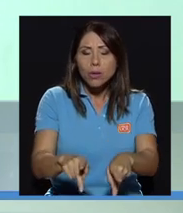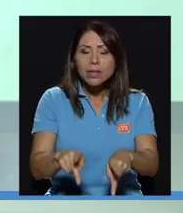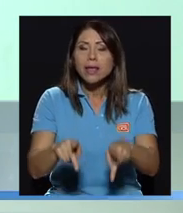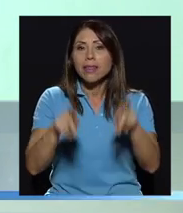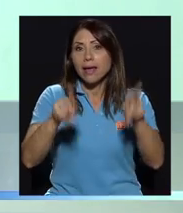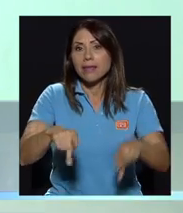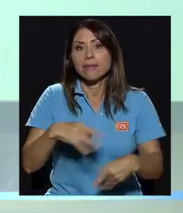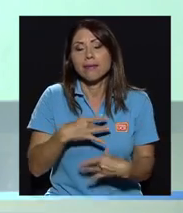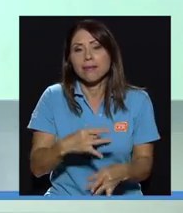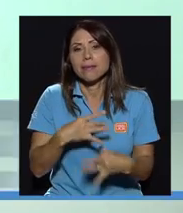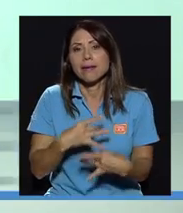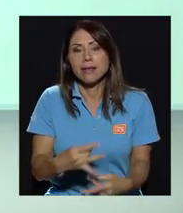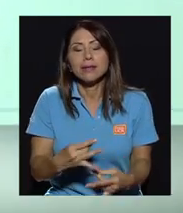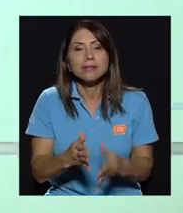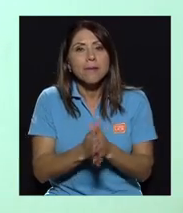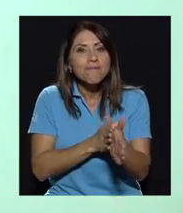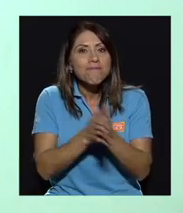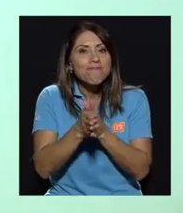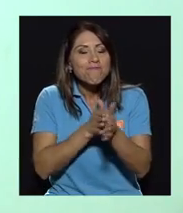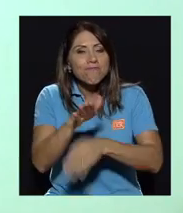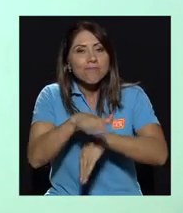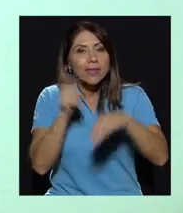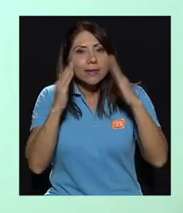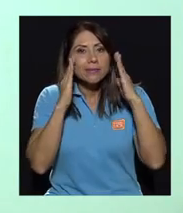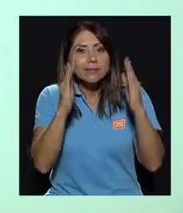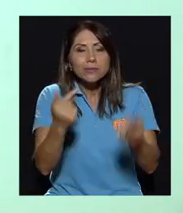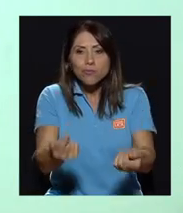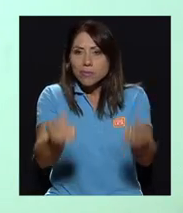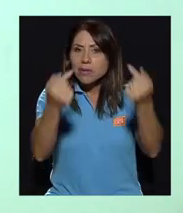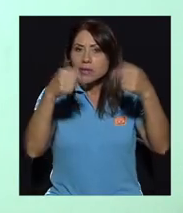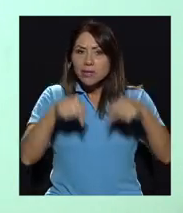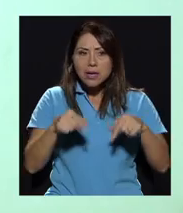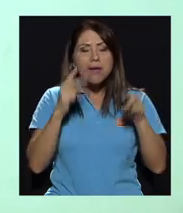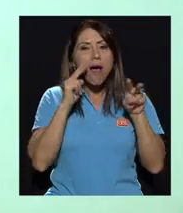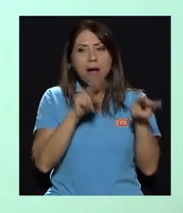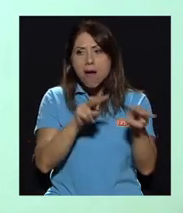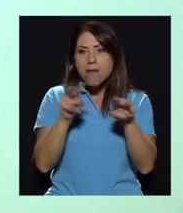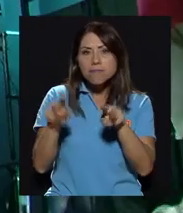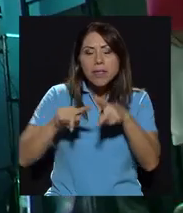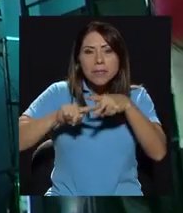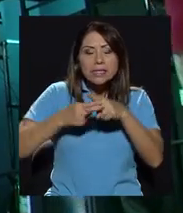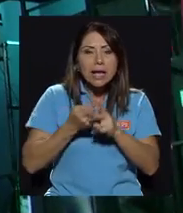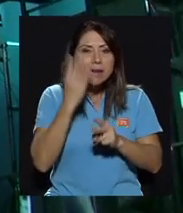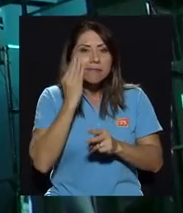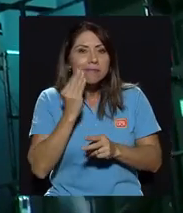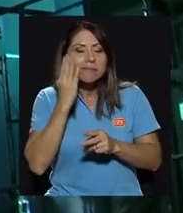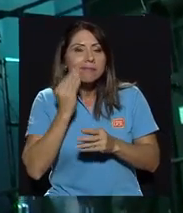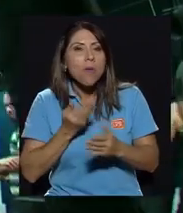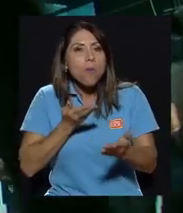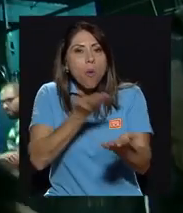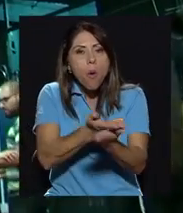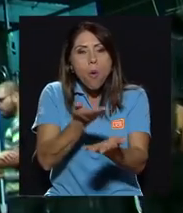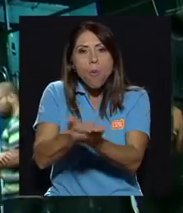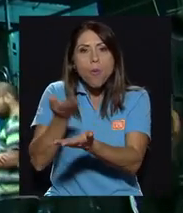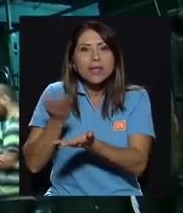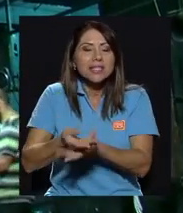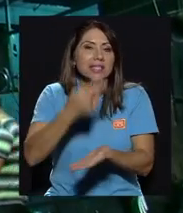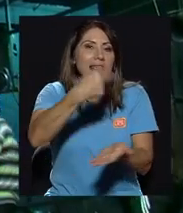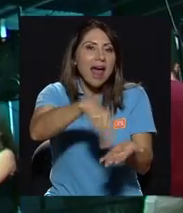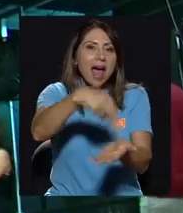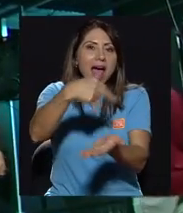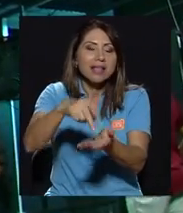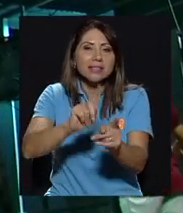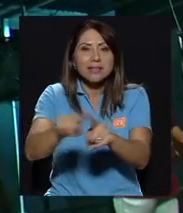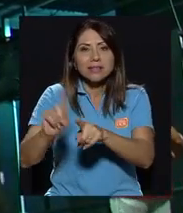le interesa y que le llama la atención venir y conocer y empezar a explorar un poco las propuestas que tienen